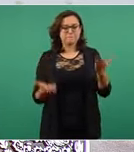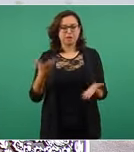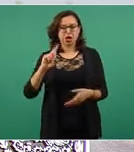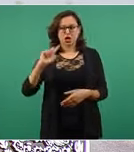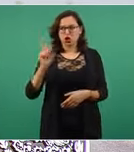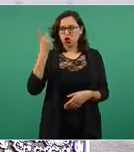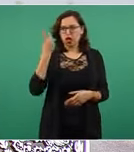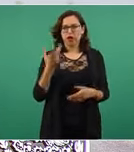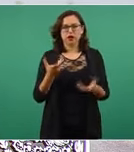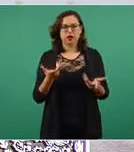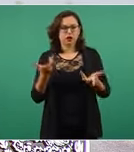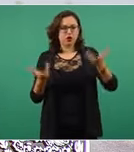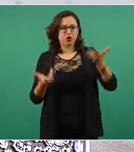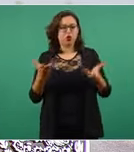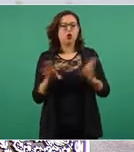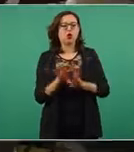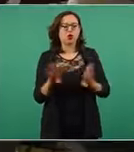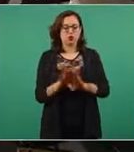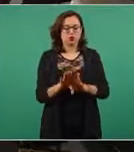dólar.